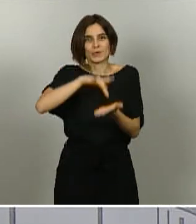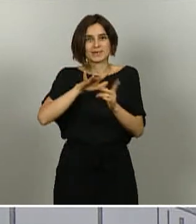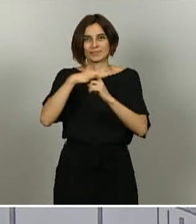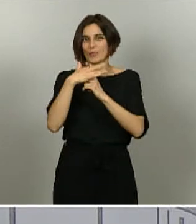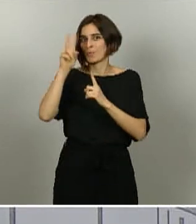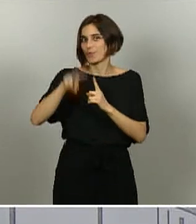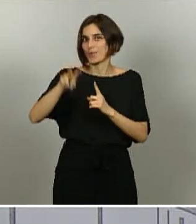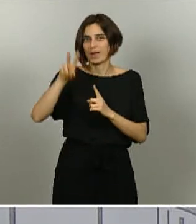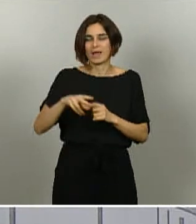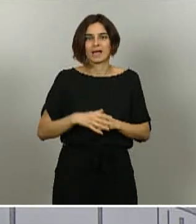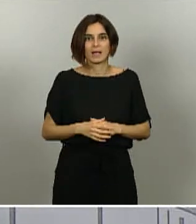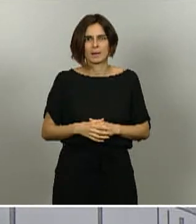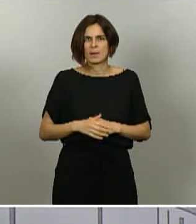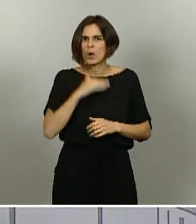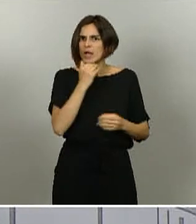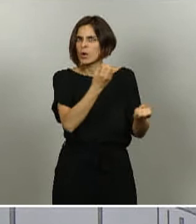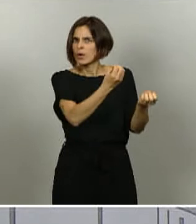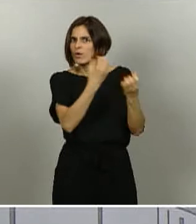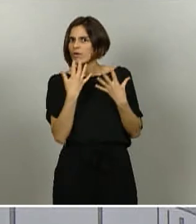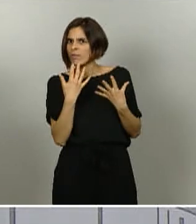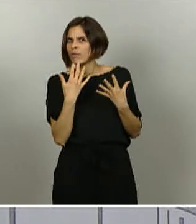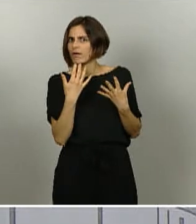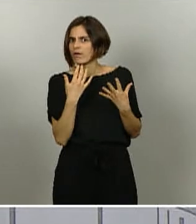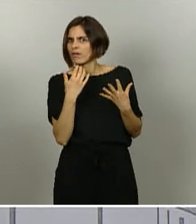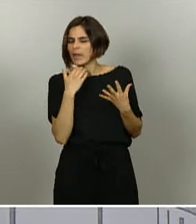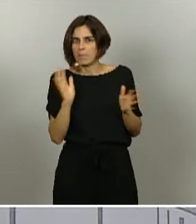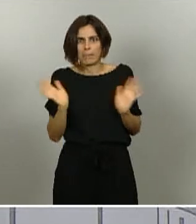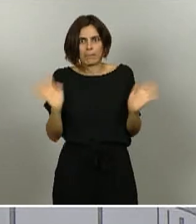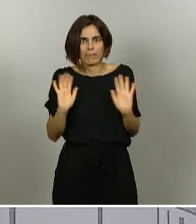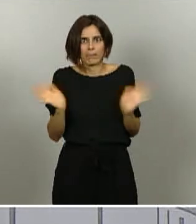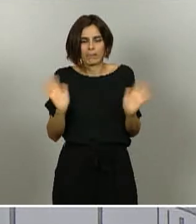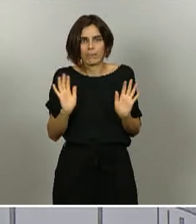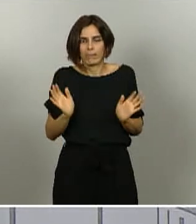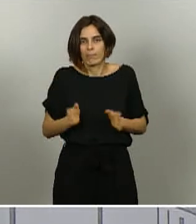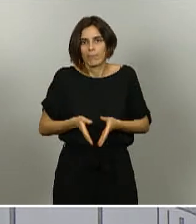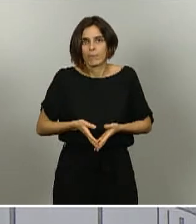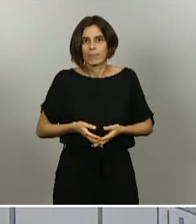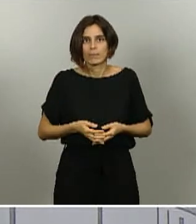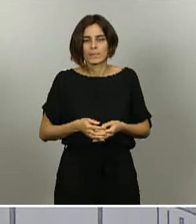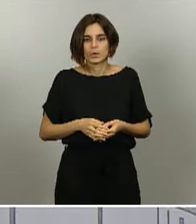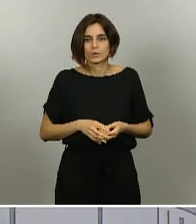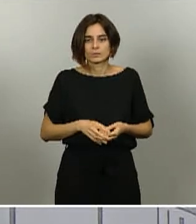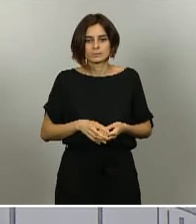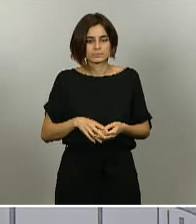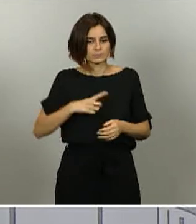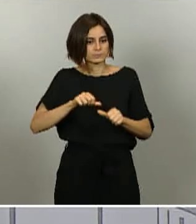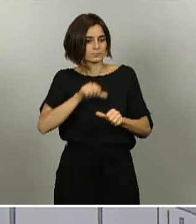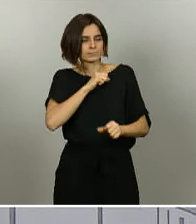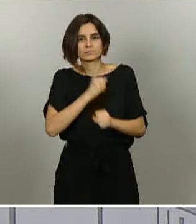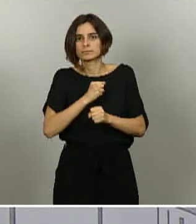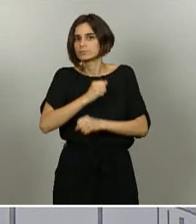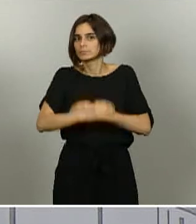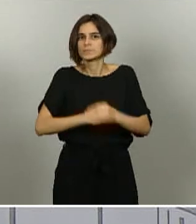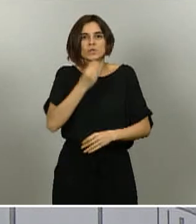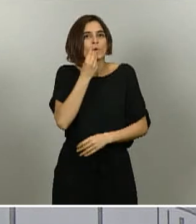ninguna información sobre nada, pero ya les digo, nosotros hemos hecho el trabajo todo lo mejor que se ha podido en todos los